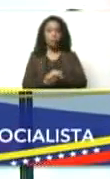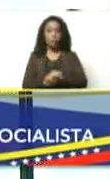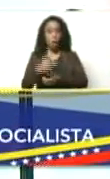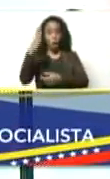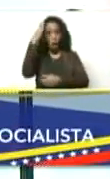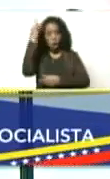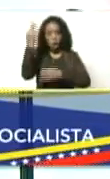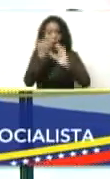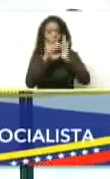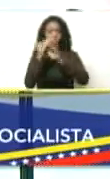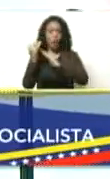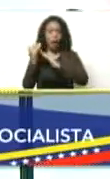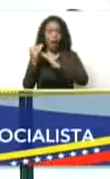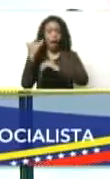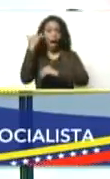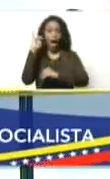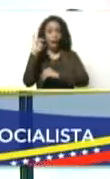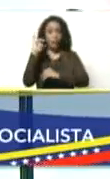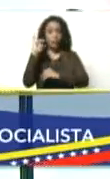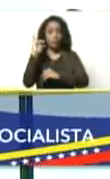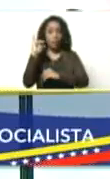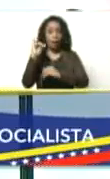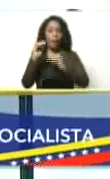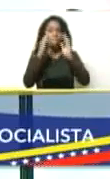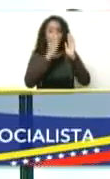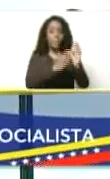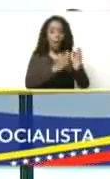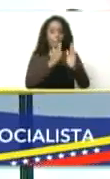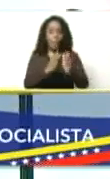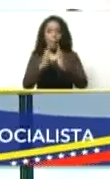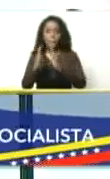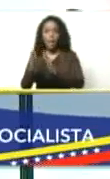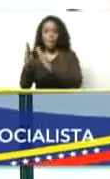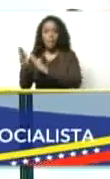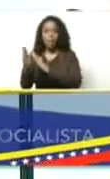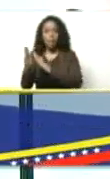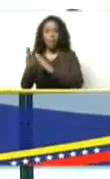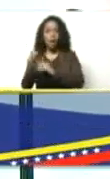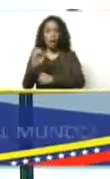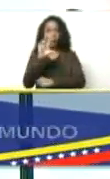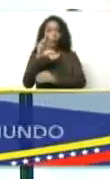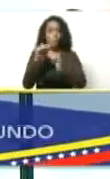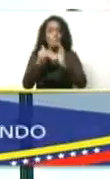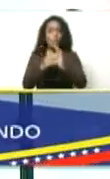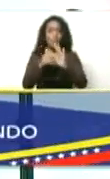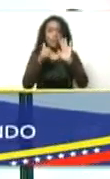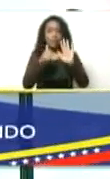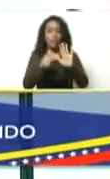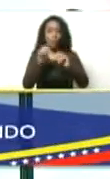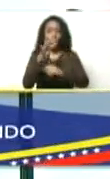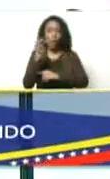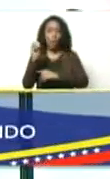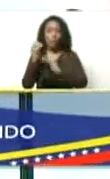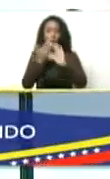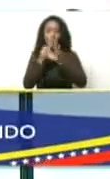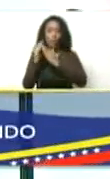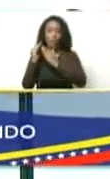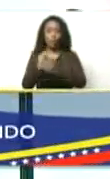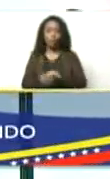consejos comunales están organizados en las 3.640 comunas.